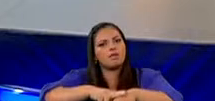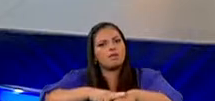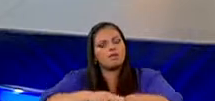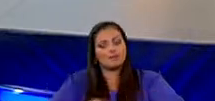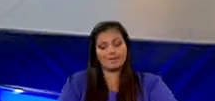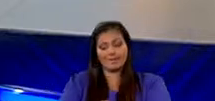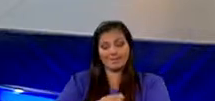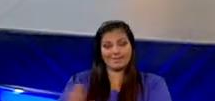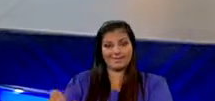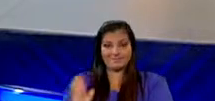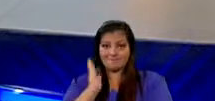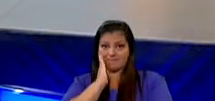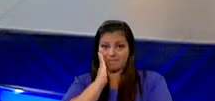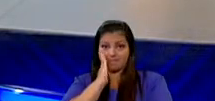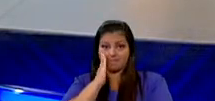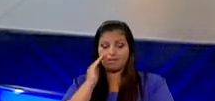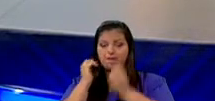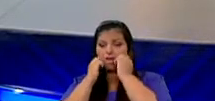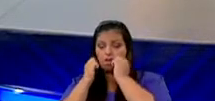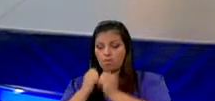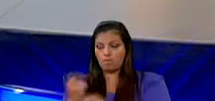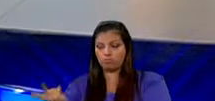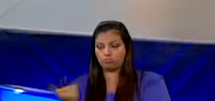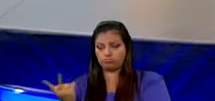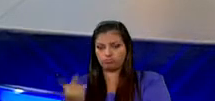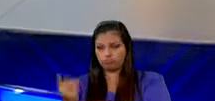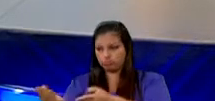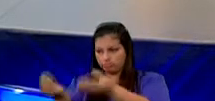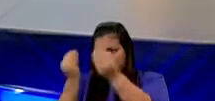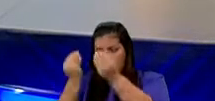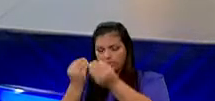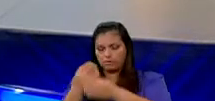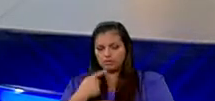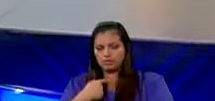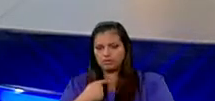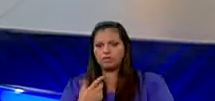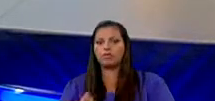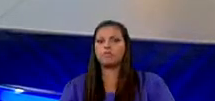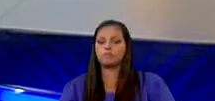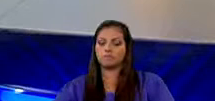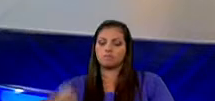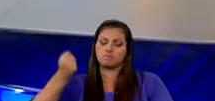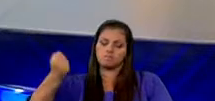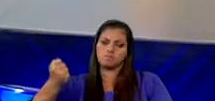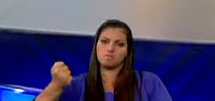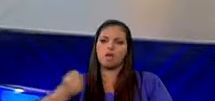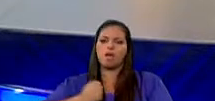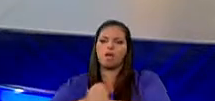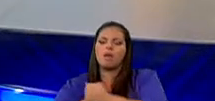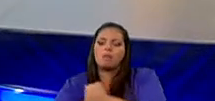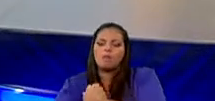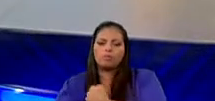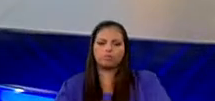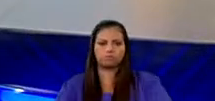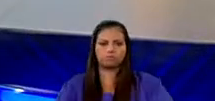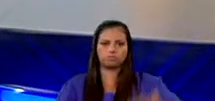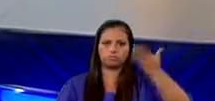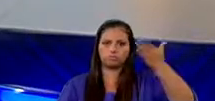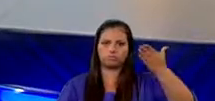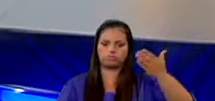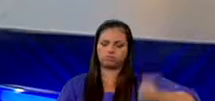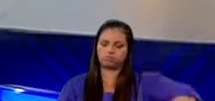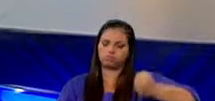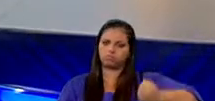mi madre también, que en paz descanse, ambas. Decía, en esta mano el amor... Y en esta mano el rigor,